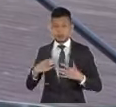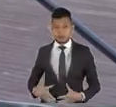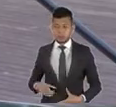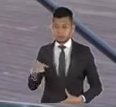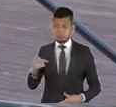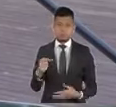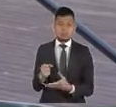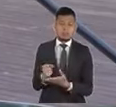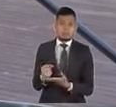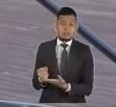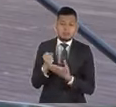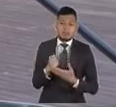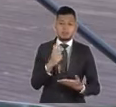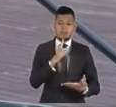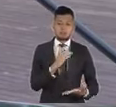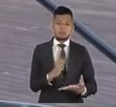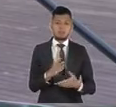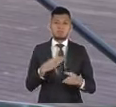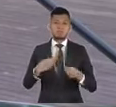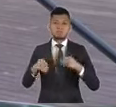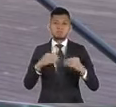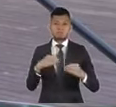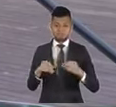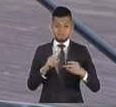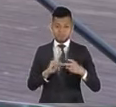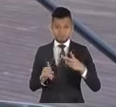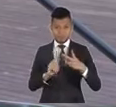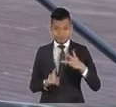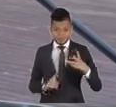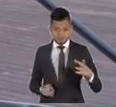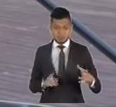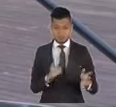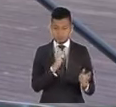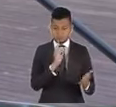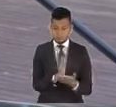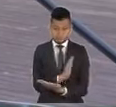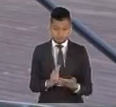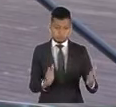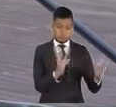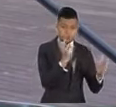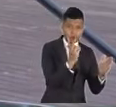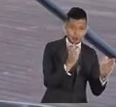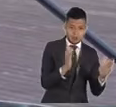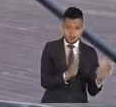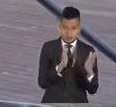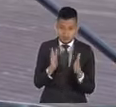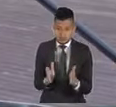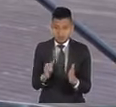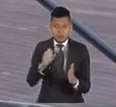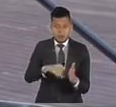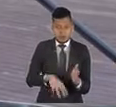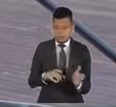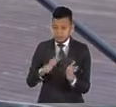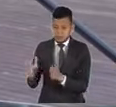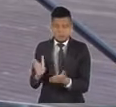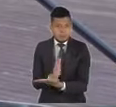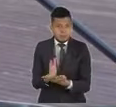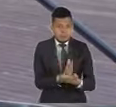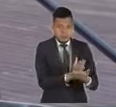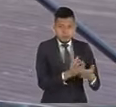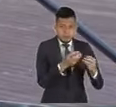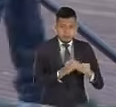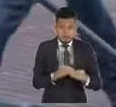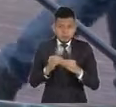los residuos sólidos para que sean adecuadamente tratados, y aprovechar este espacio para